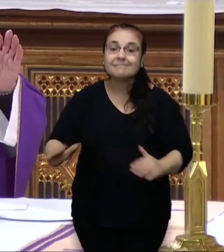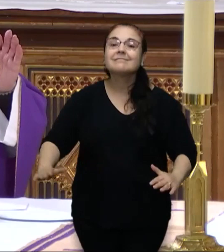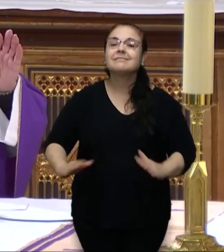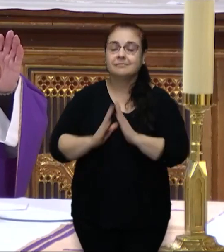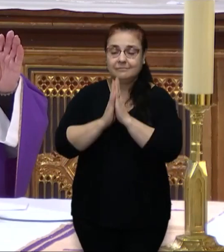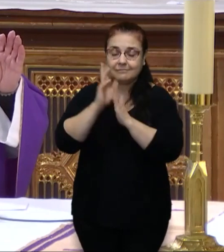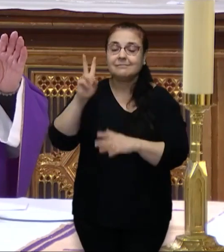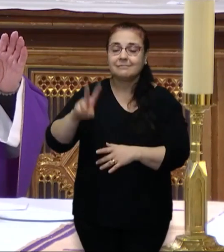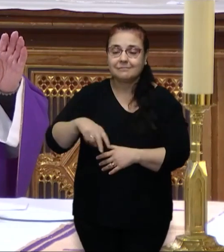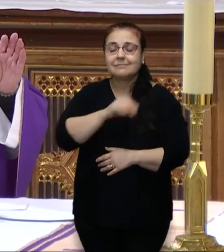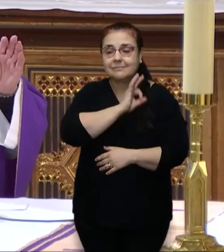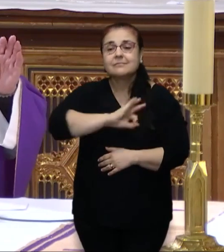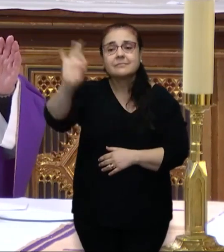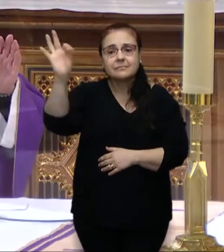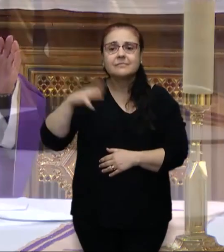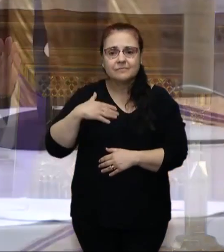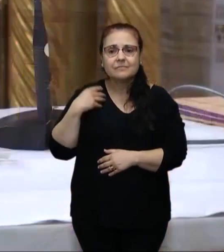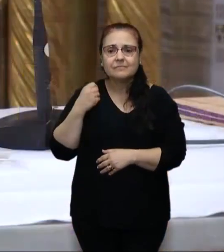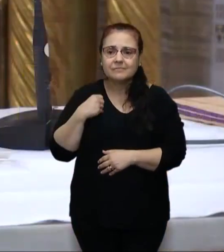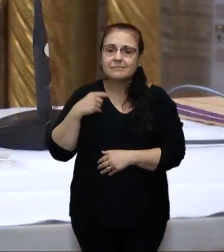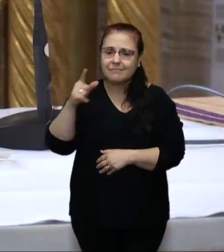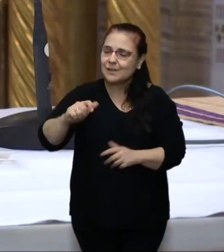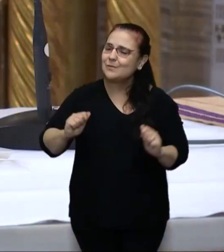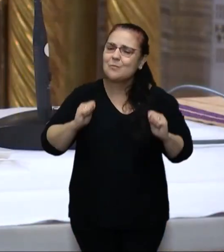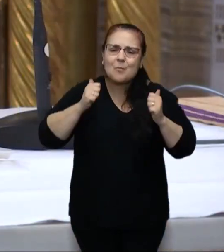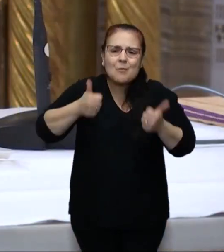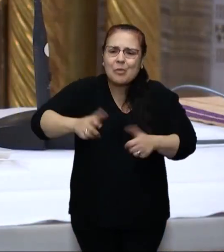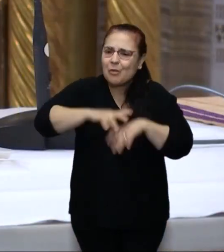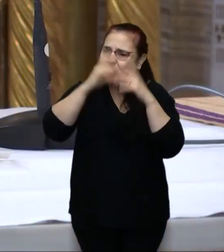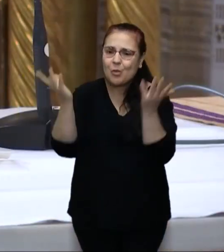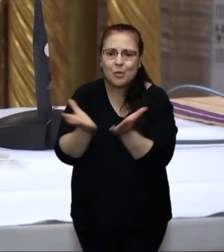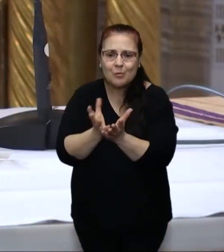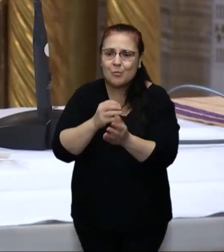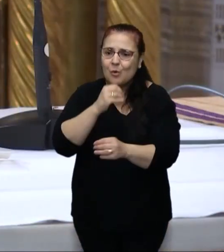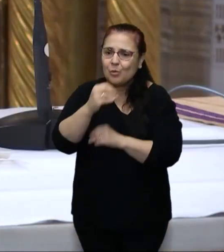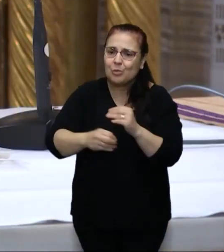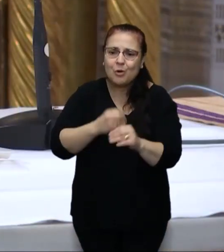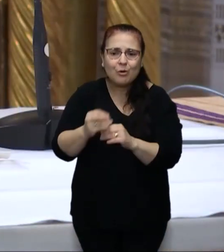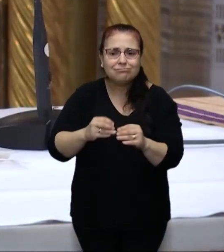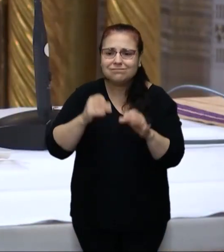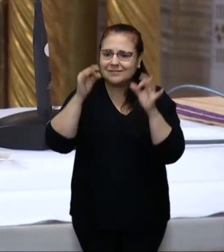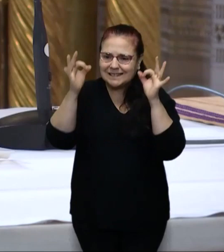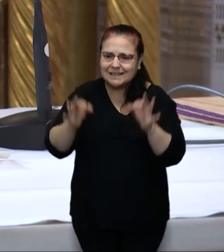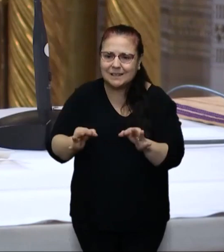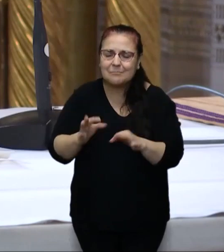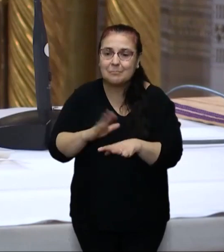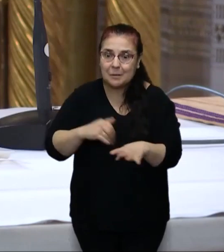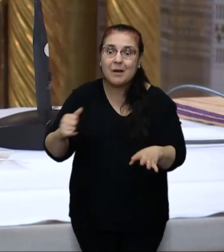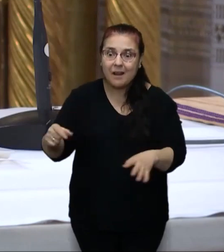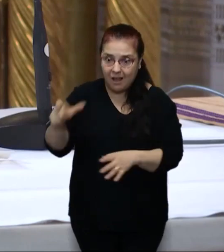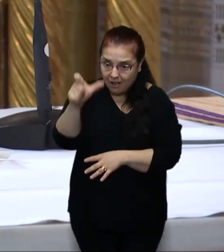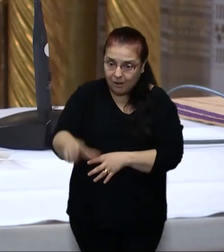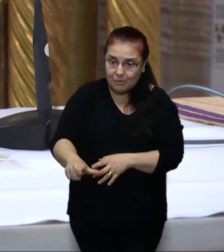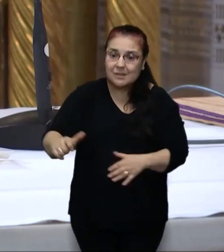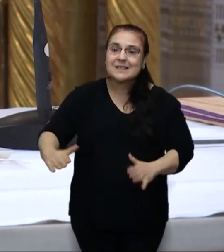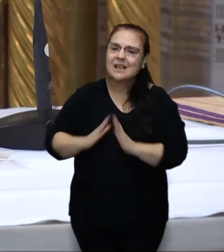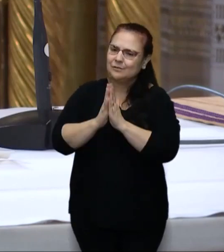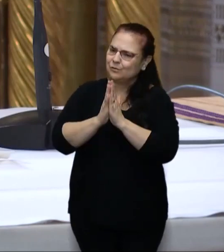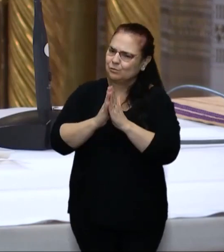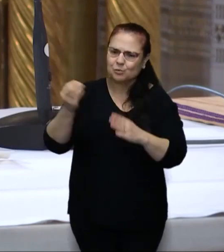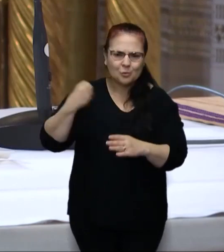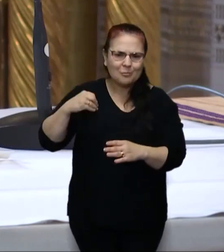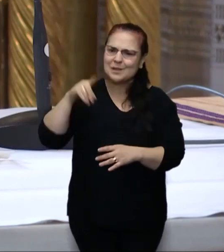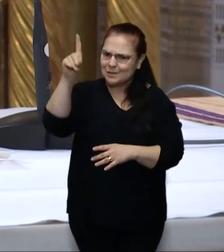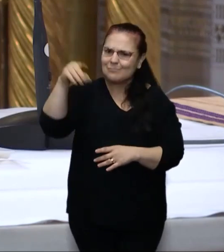Santo eres en verdad, Señor, que desde el principio del mundo obras siempre para que el hombre sea santo, como tú mismo